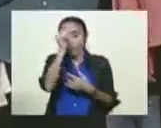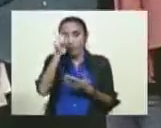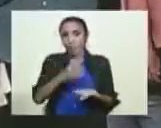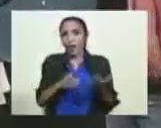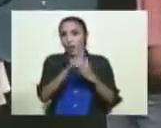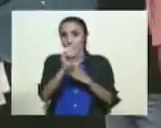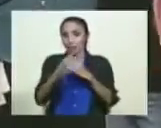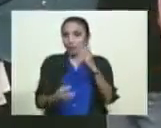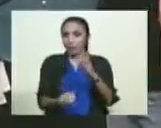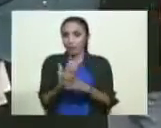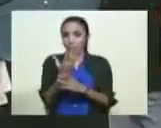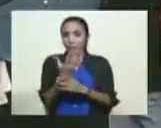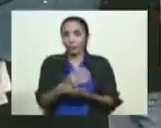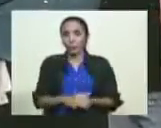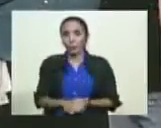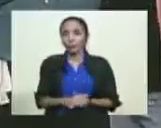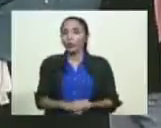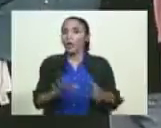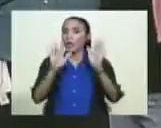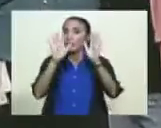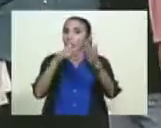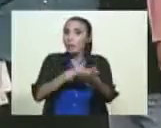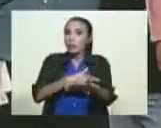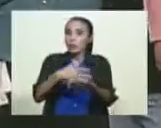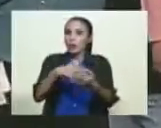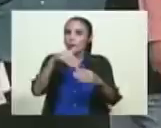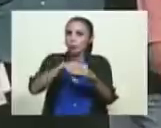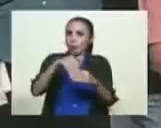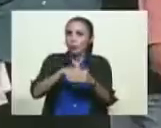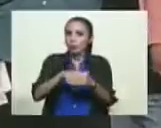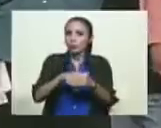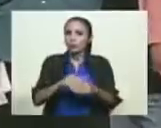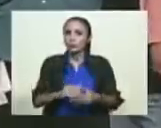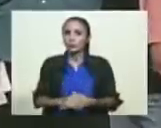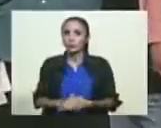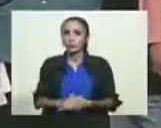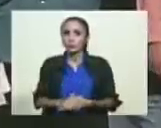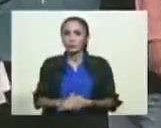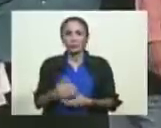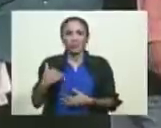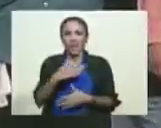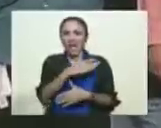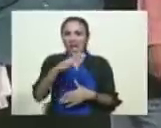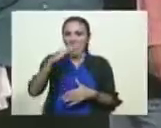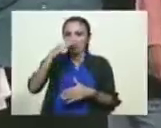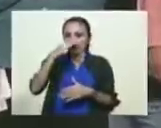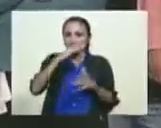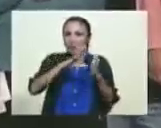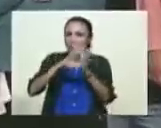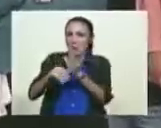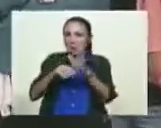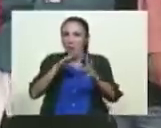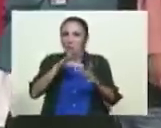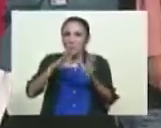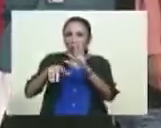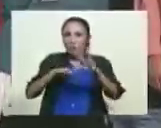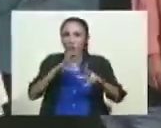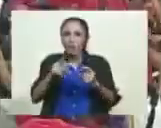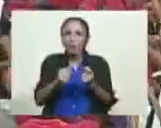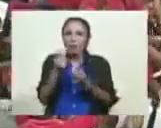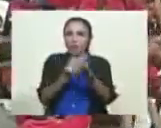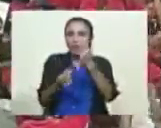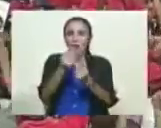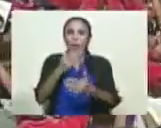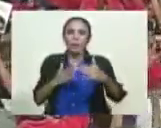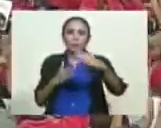mayo 10 millones de votos y yo me encargo de las mafias económicas y le voy a dar paz